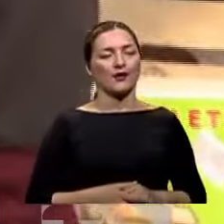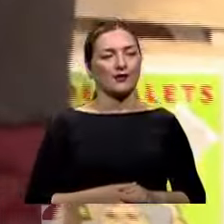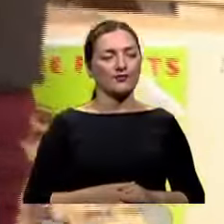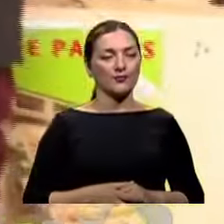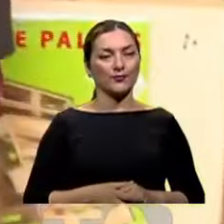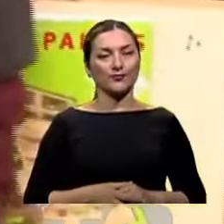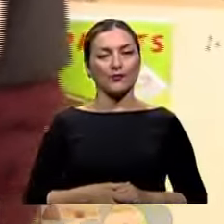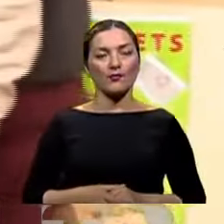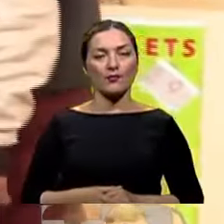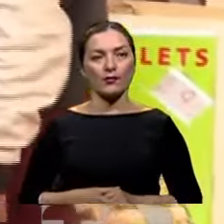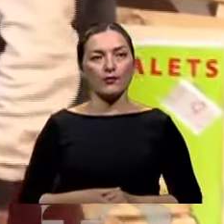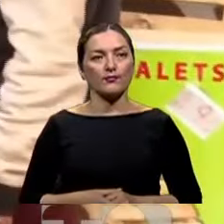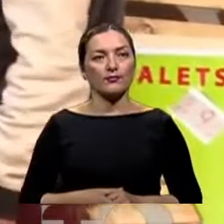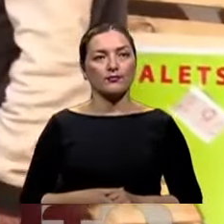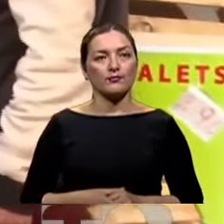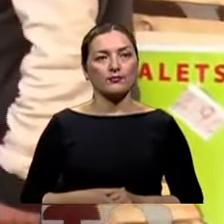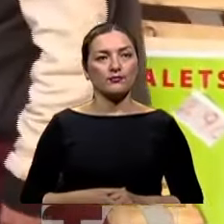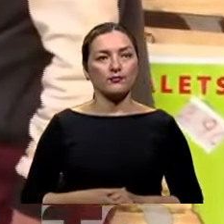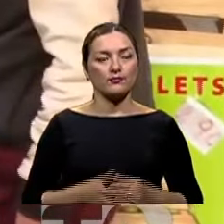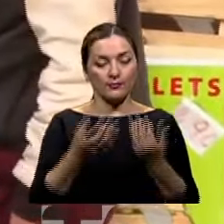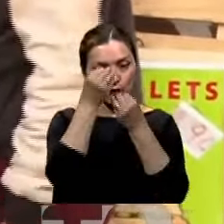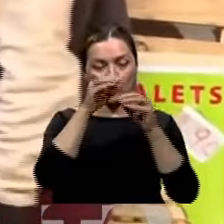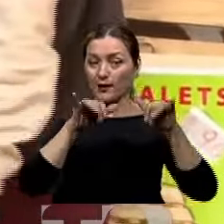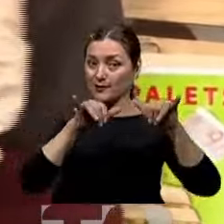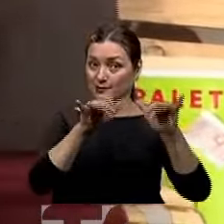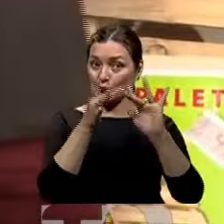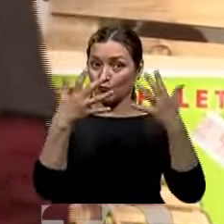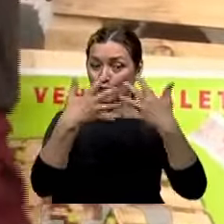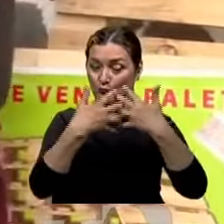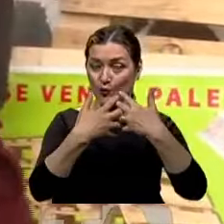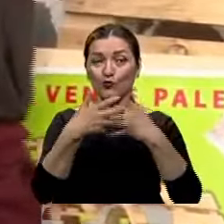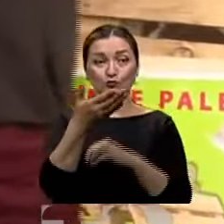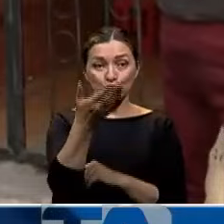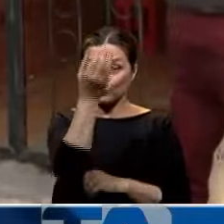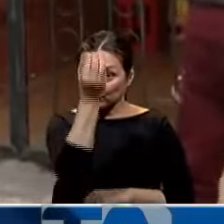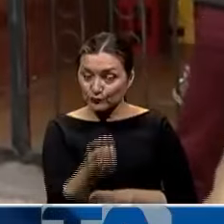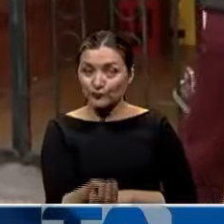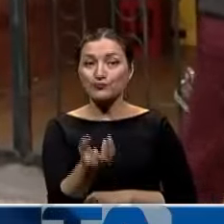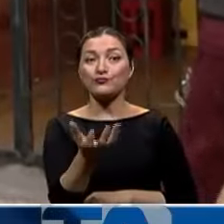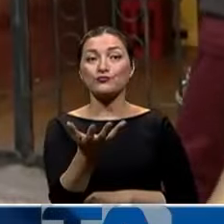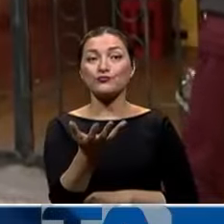tienen estas personas en esta parte de Quito. Con esta información, nosotros nuevamente retornamos con ustedes en estudios. Muy buenos días. Buenos días.